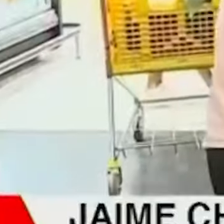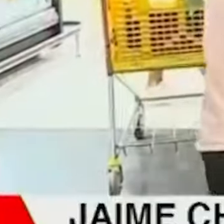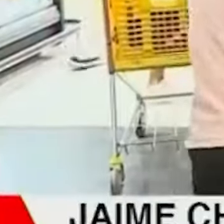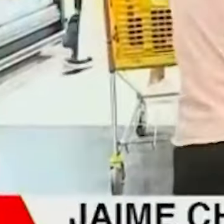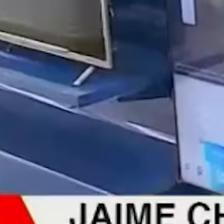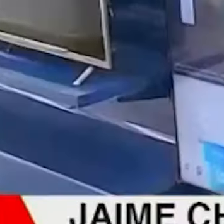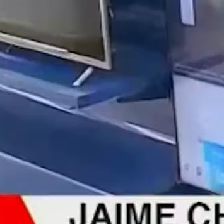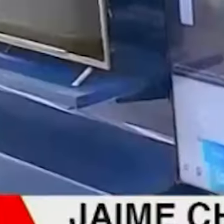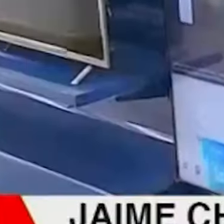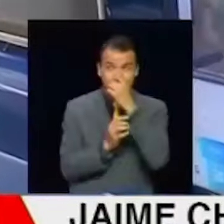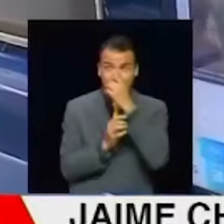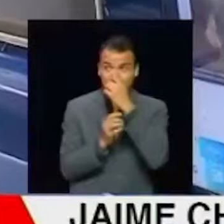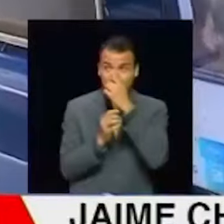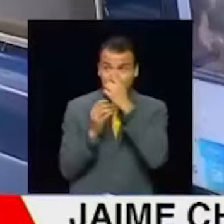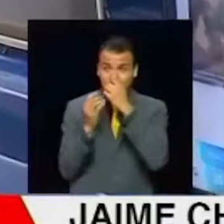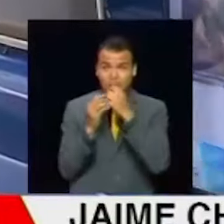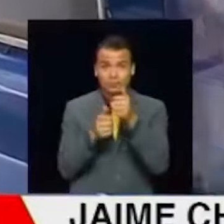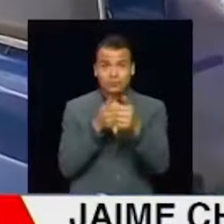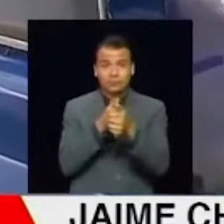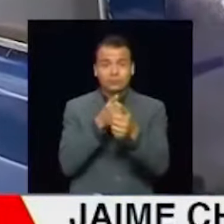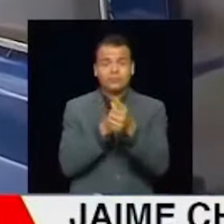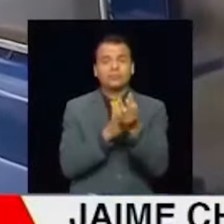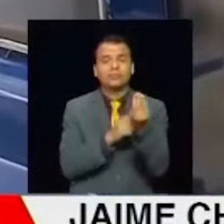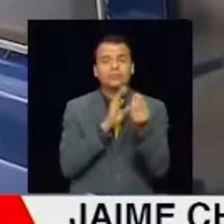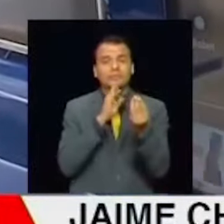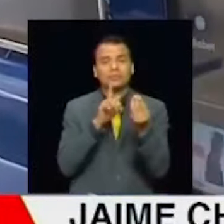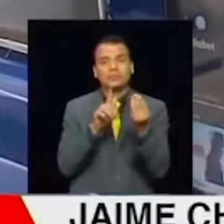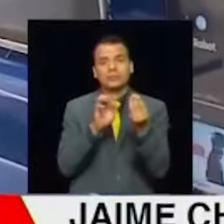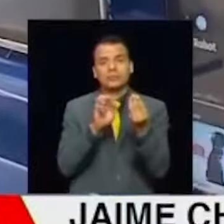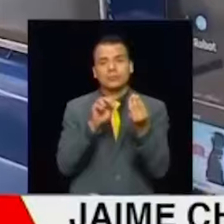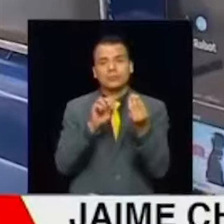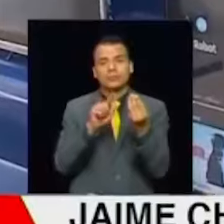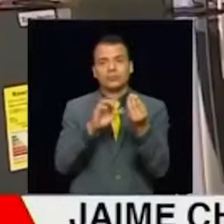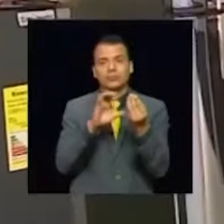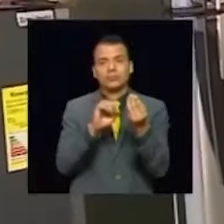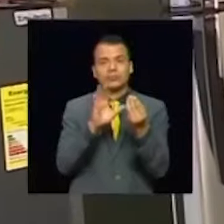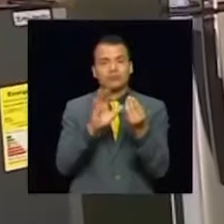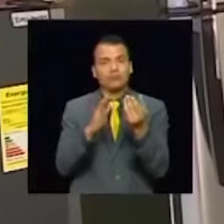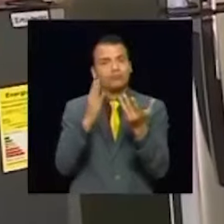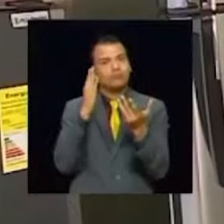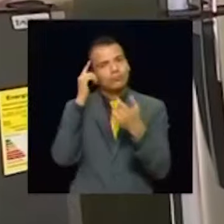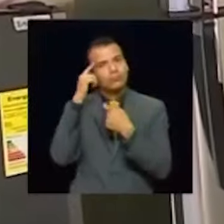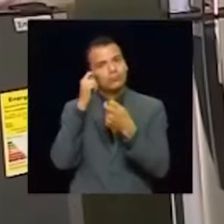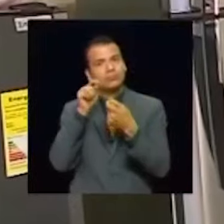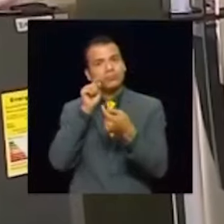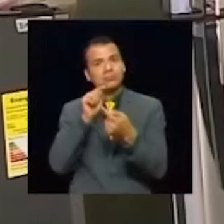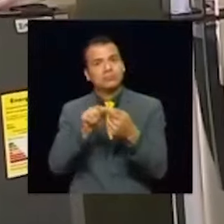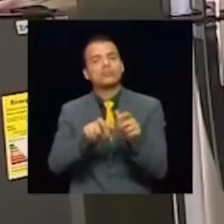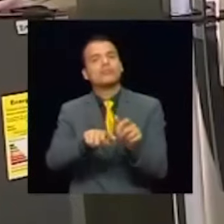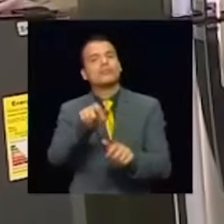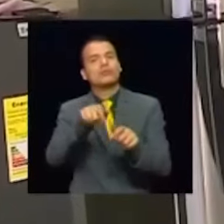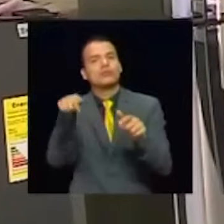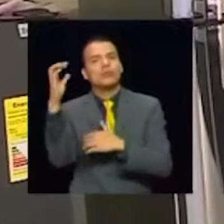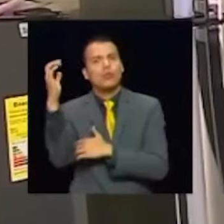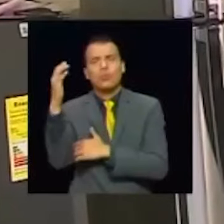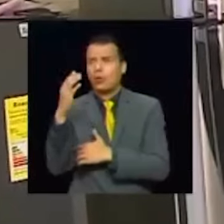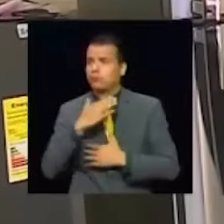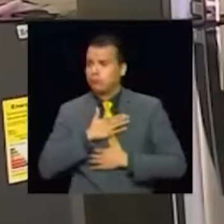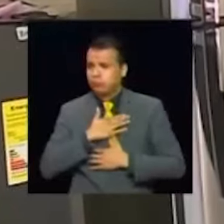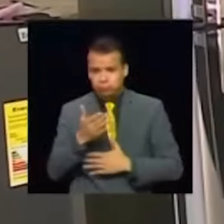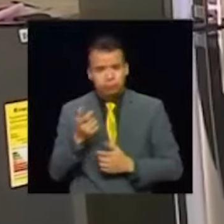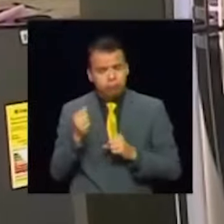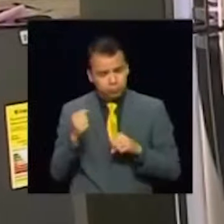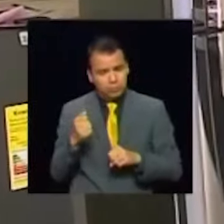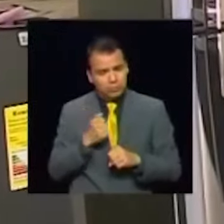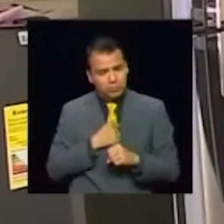La reactivación del comercio y la creación de oportunidades para que los colombianos puedan recuperar su poder adquisitivo son algunas de las razones que llevaron al Senado de la República